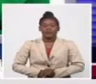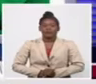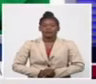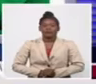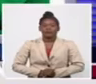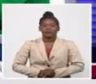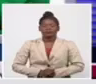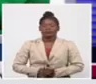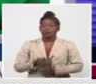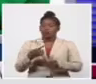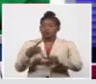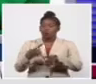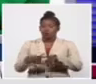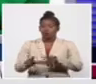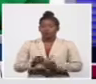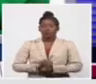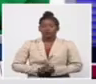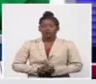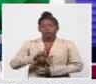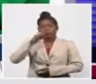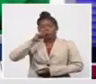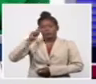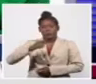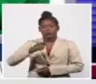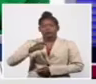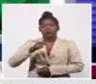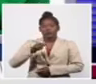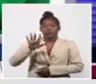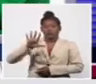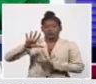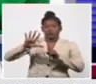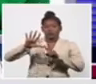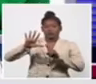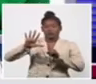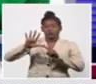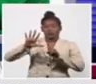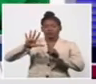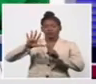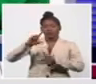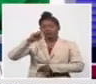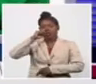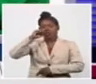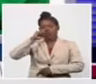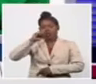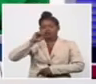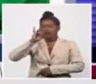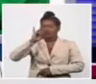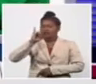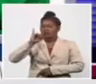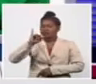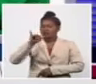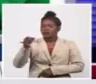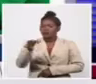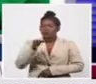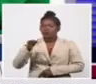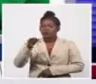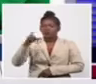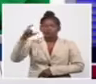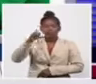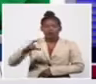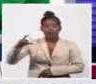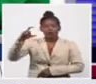El otro es un paciente masculino también, de 76 años de edad, del municipio Camagüey, en